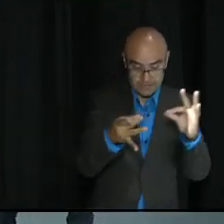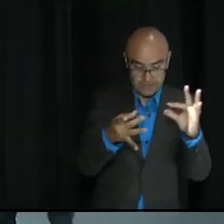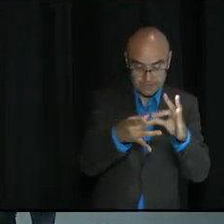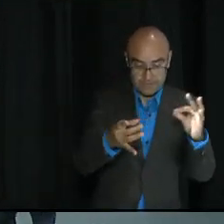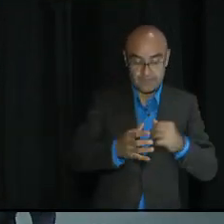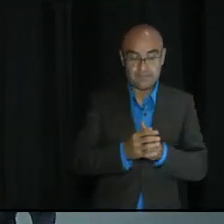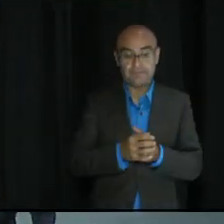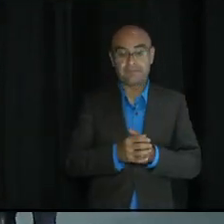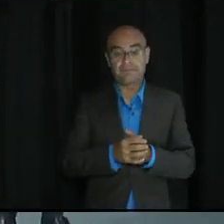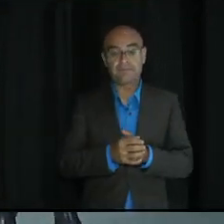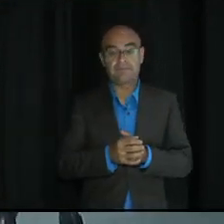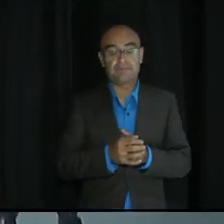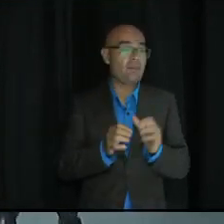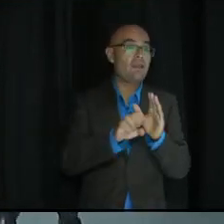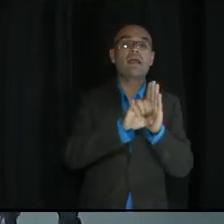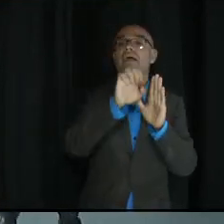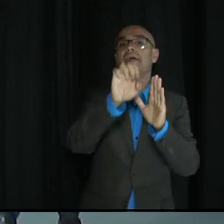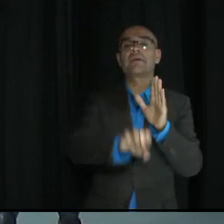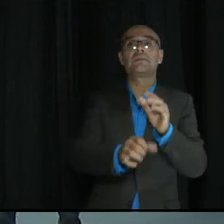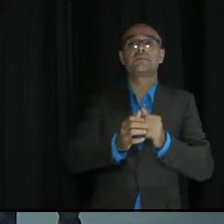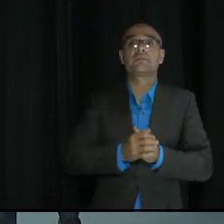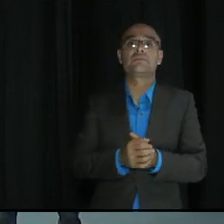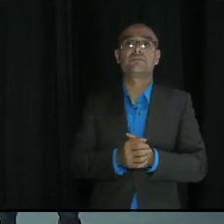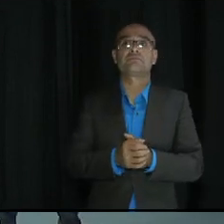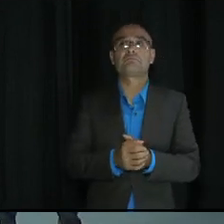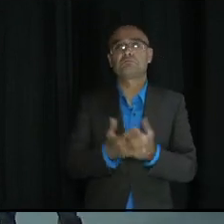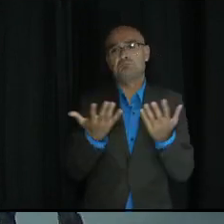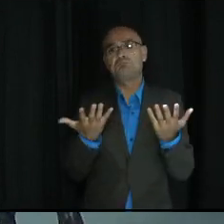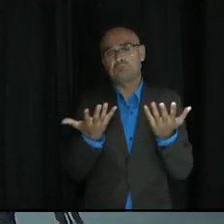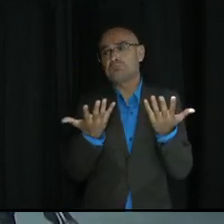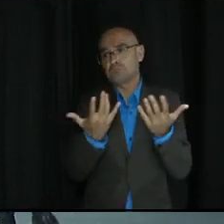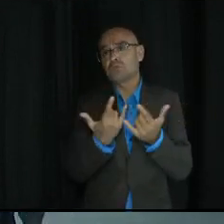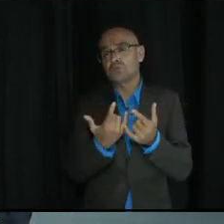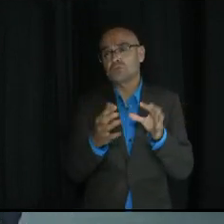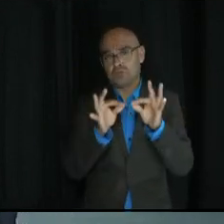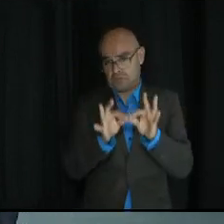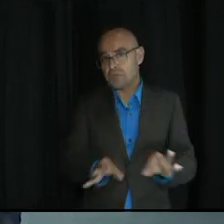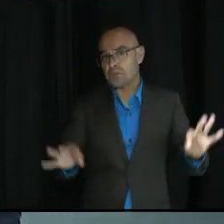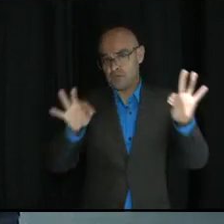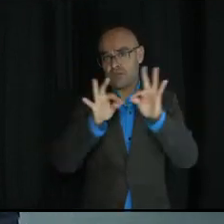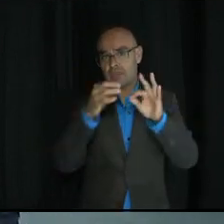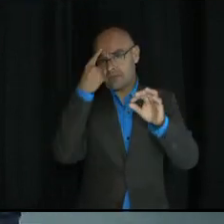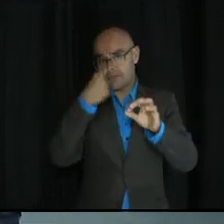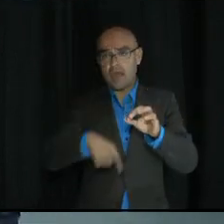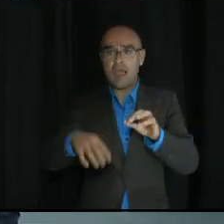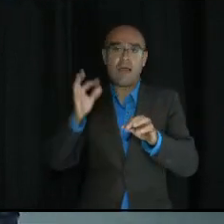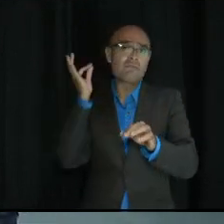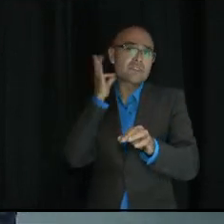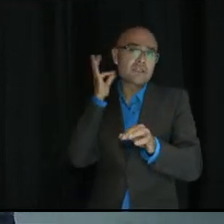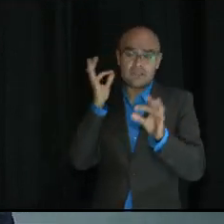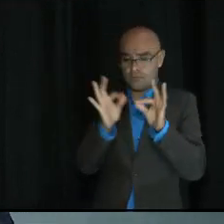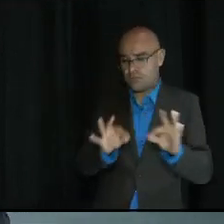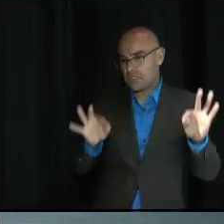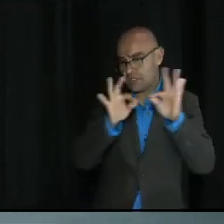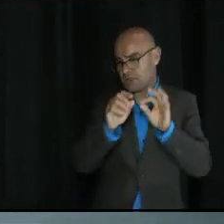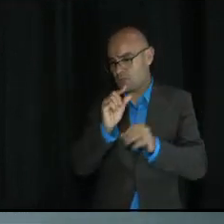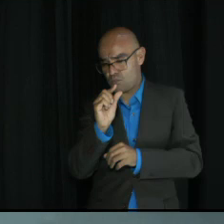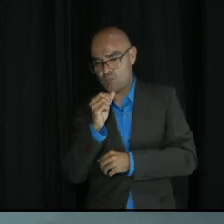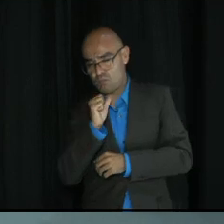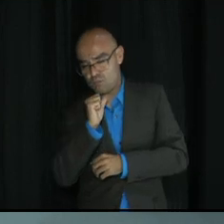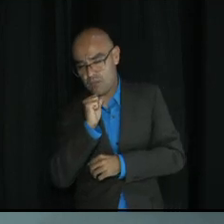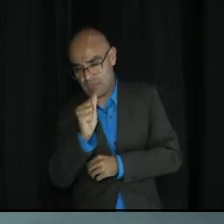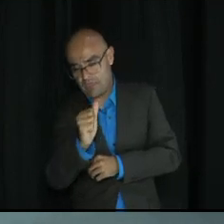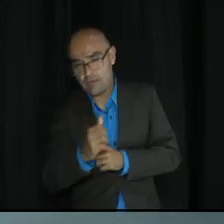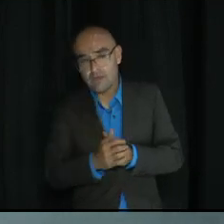asuntos que son considerados pues de manera relevante para la Fiscalía. Abogado. Sin embargo, bueno, le quiero ceder la palabra al